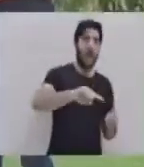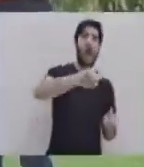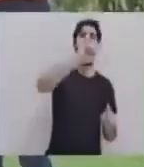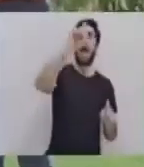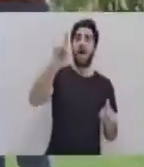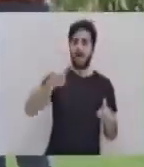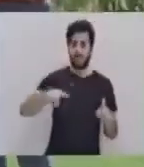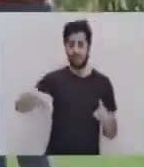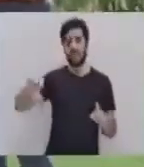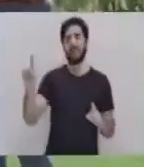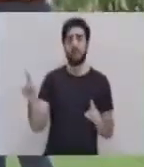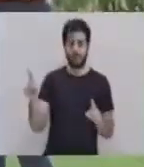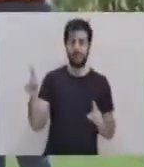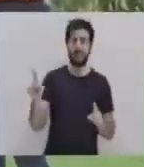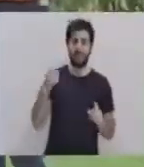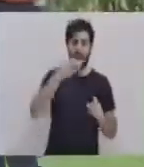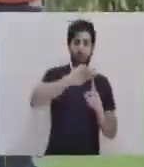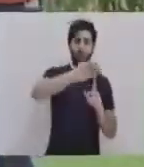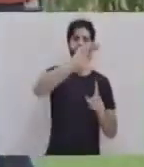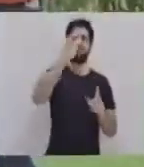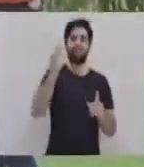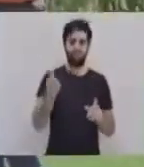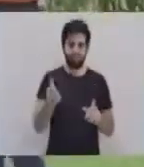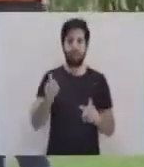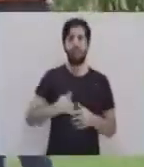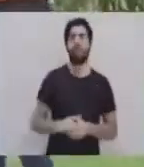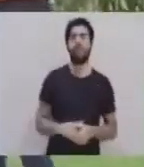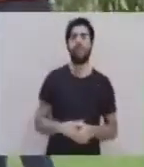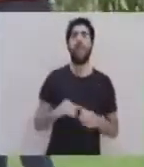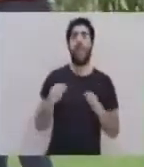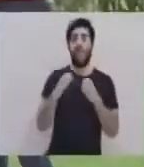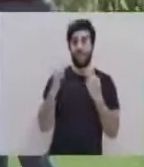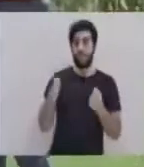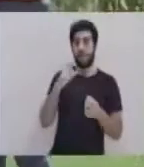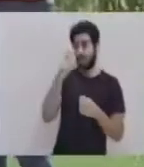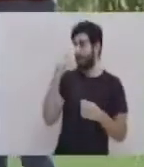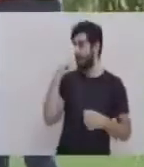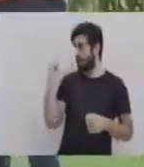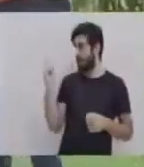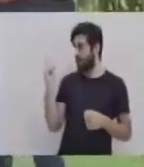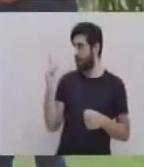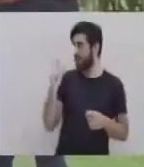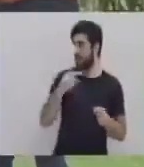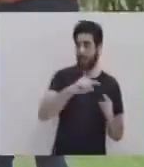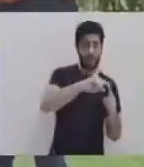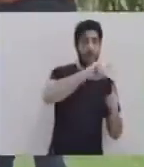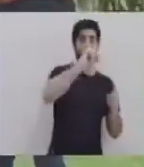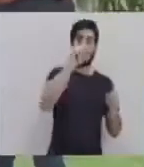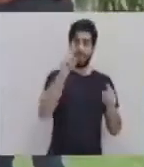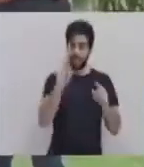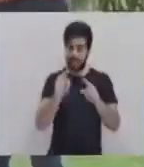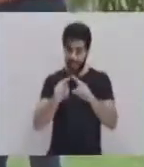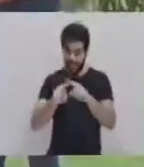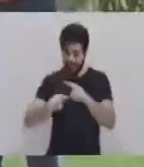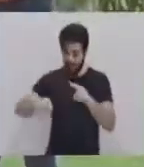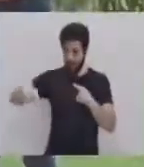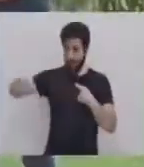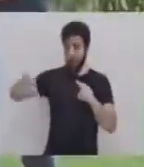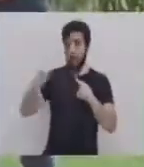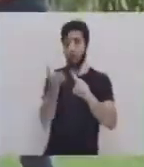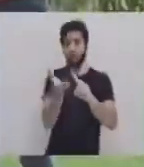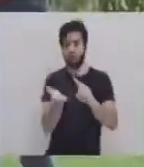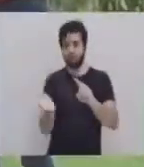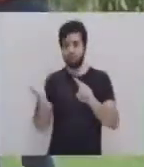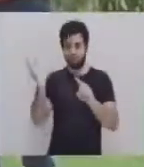hacia abajo se llama cóncava hacia abajo y esta cóncava hacia arriba. Si has comprendido qué es